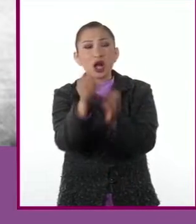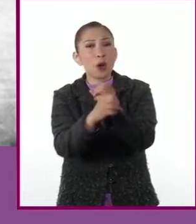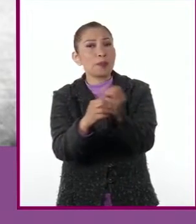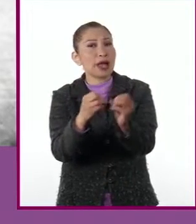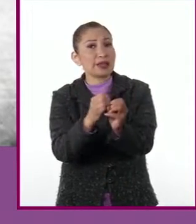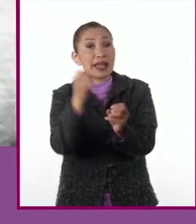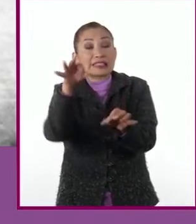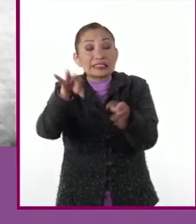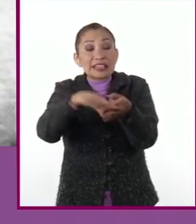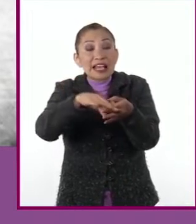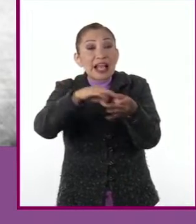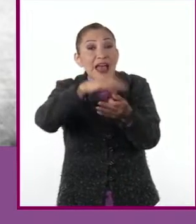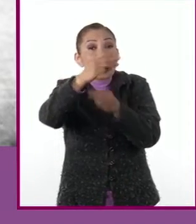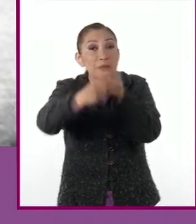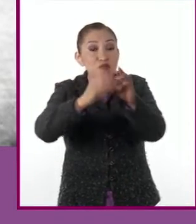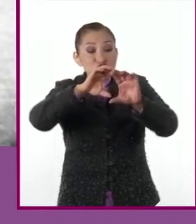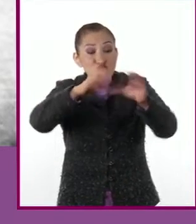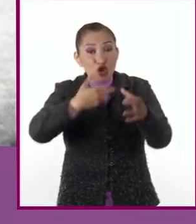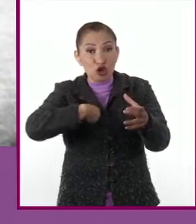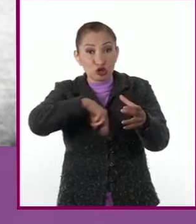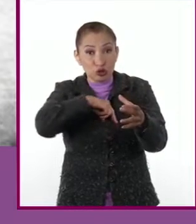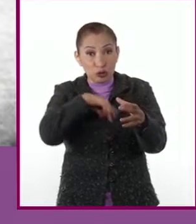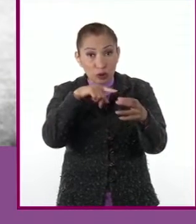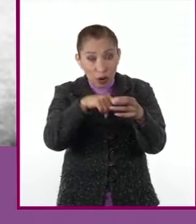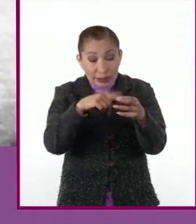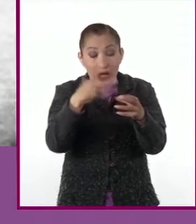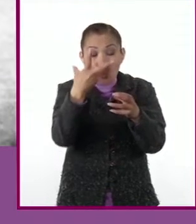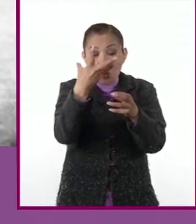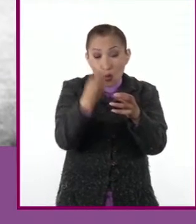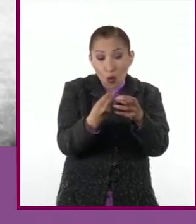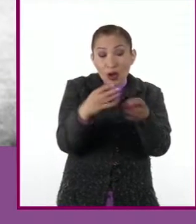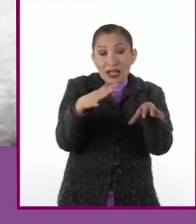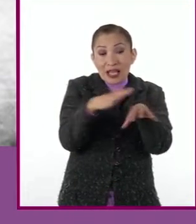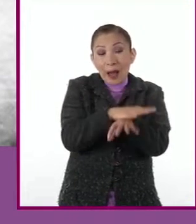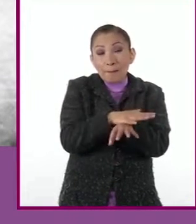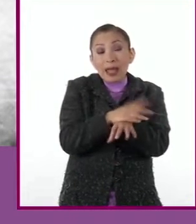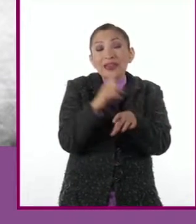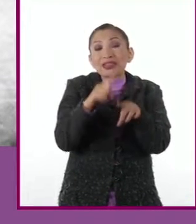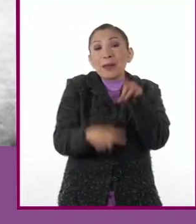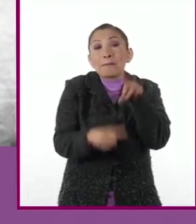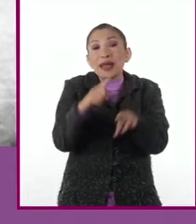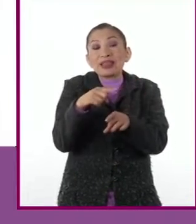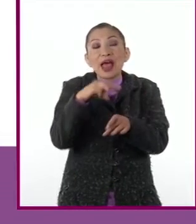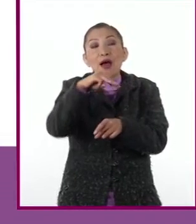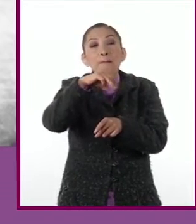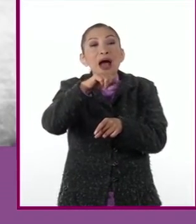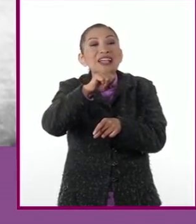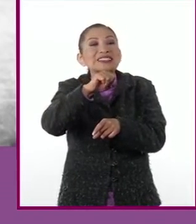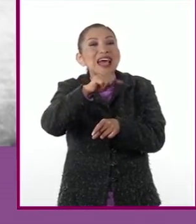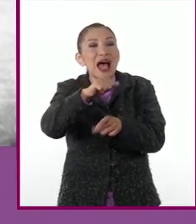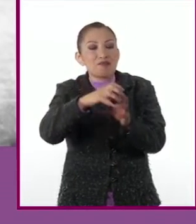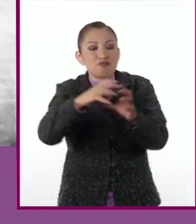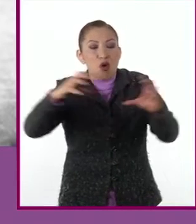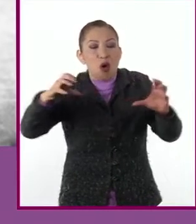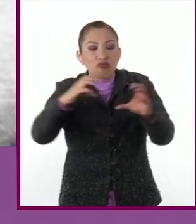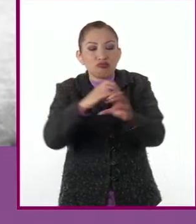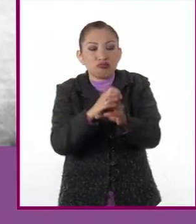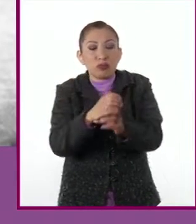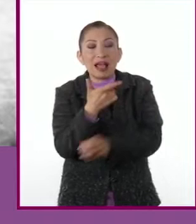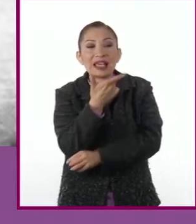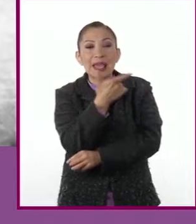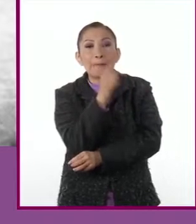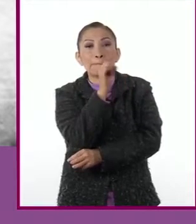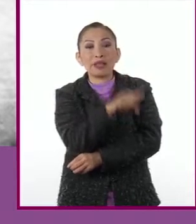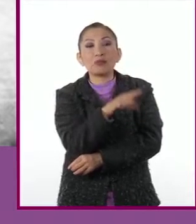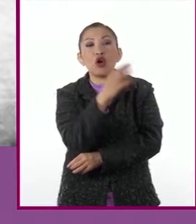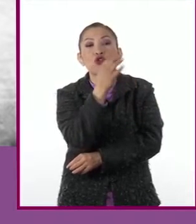cerca de la superficie terrestre, y la fuerza que le corresponde cambia solo de acuerdo con la masa. G tiene un valor estándar